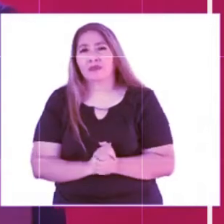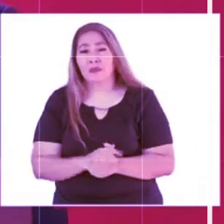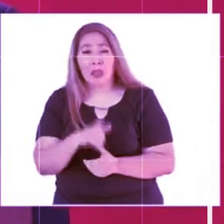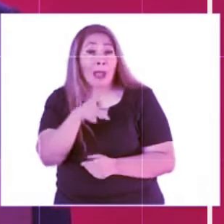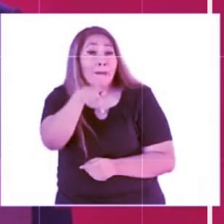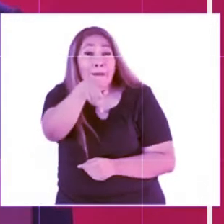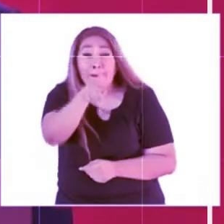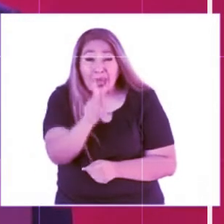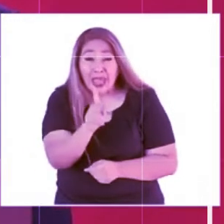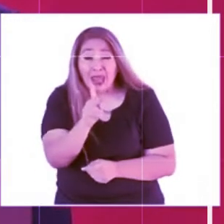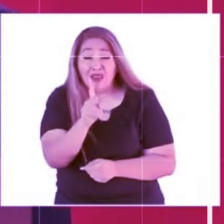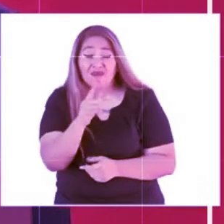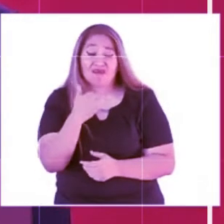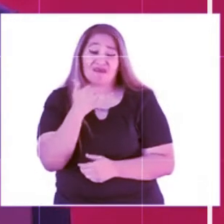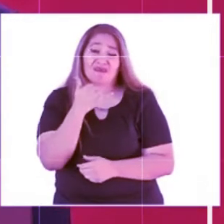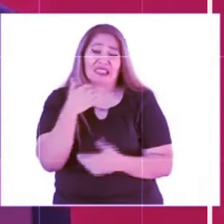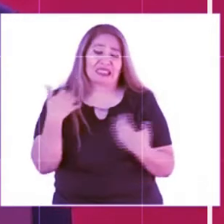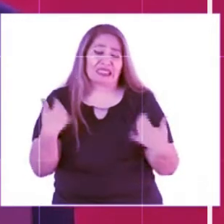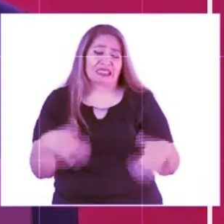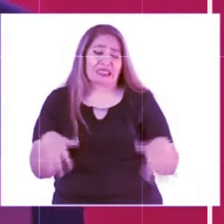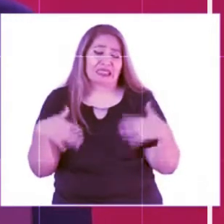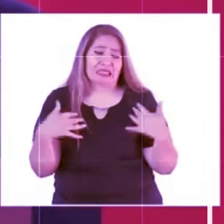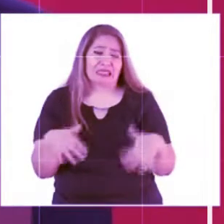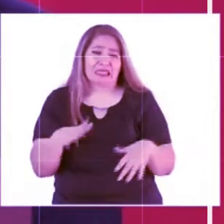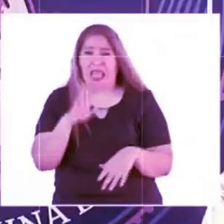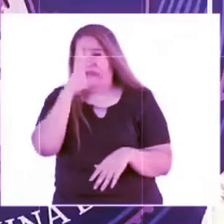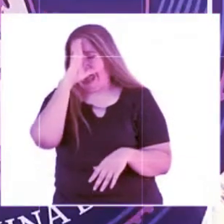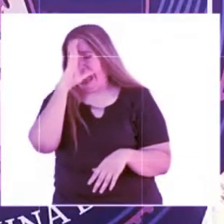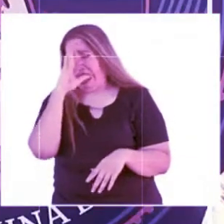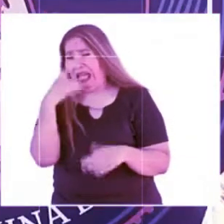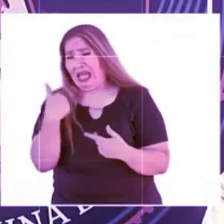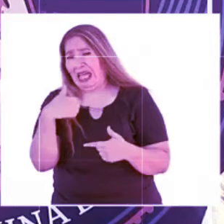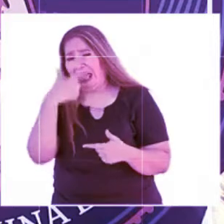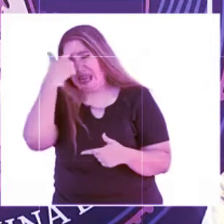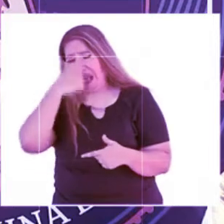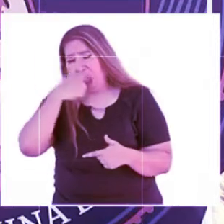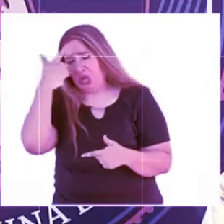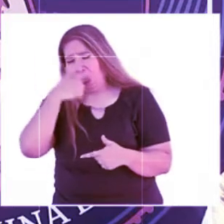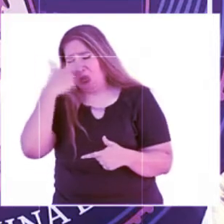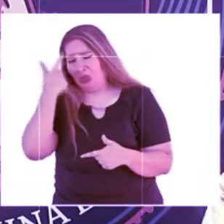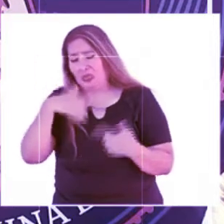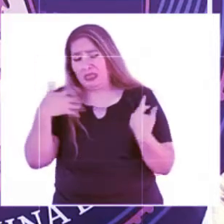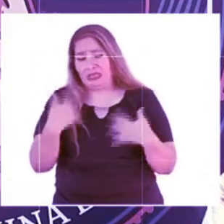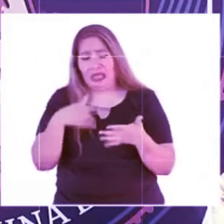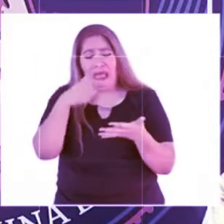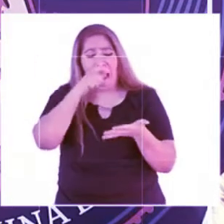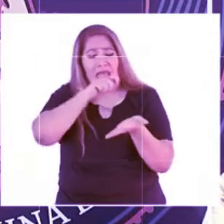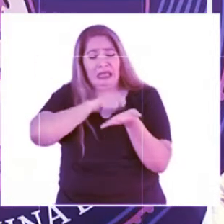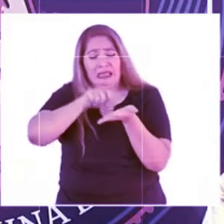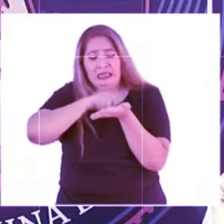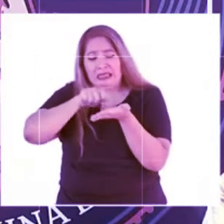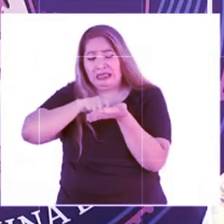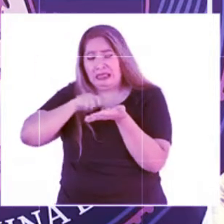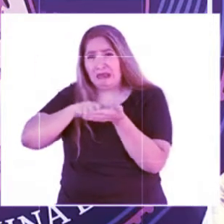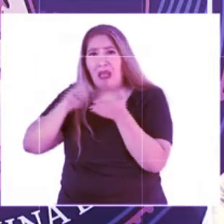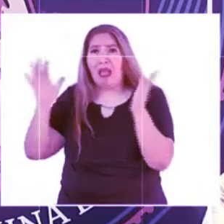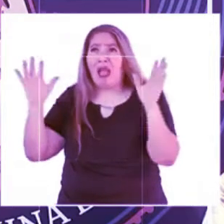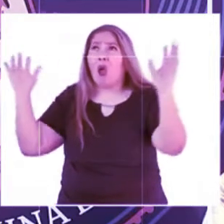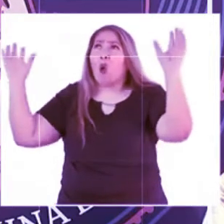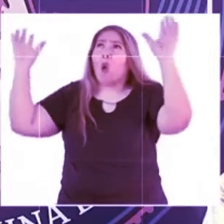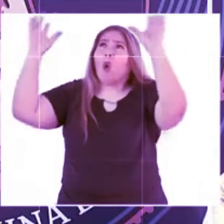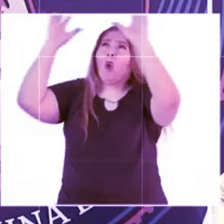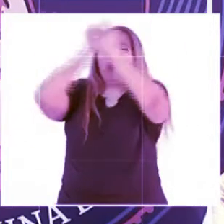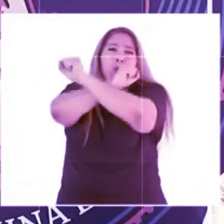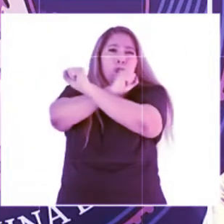Pero todo fue en vano. A la medianoche del día siguiente, narra Herber, el cielo se